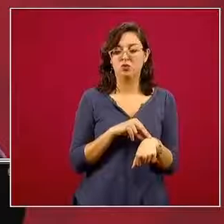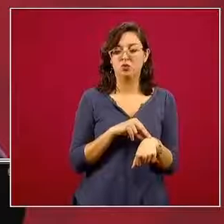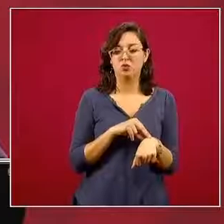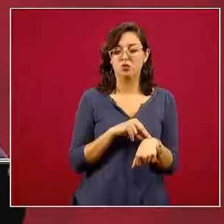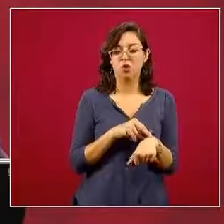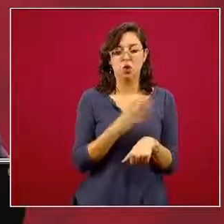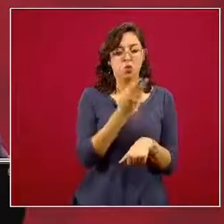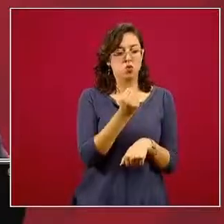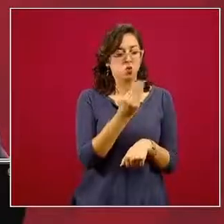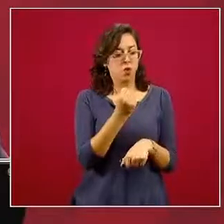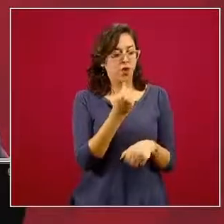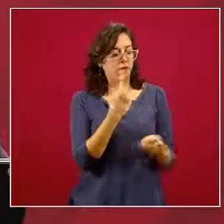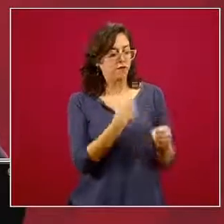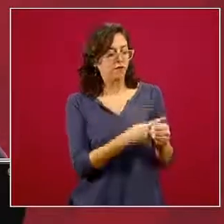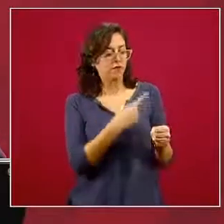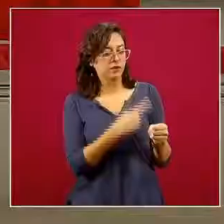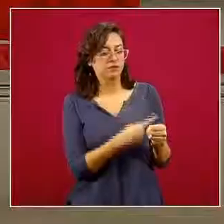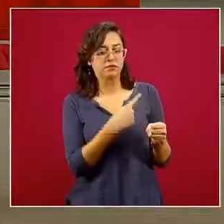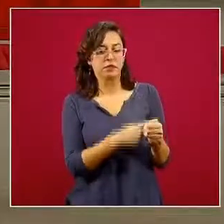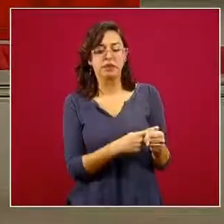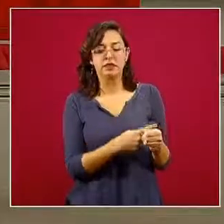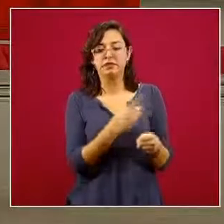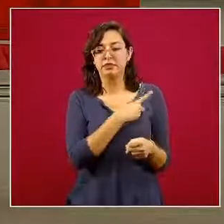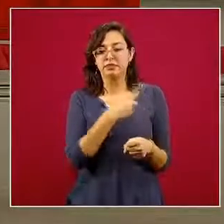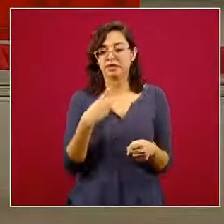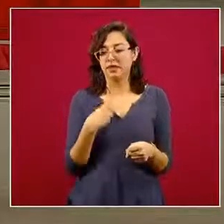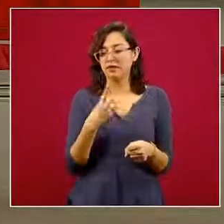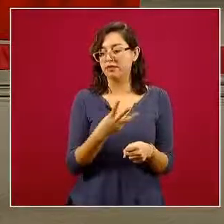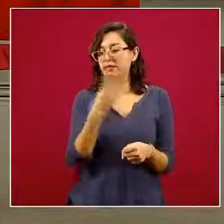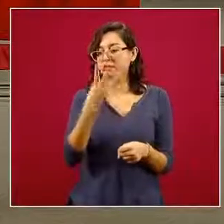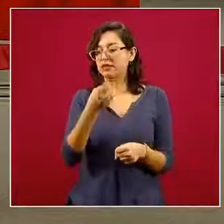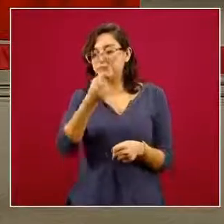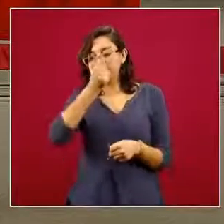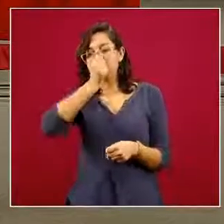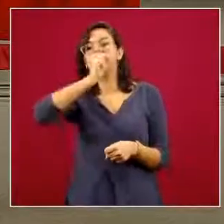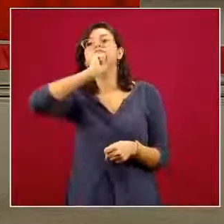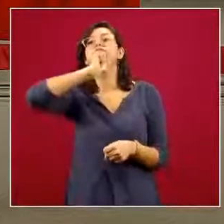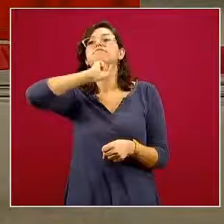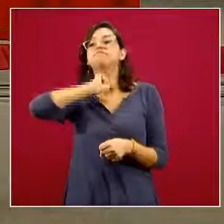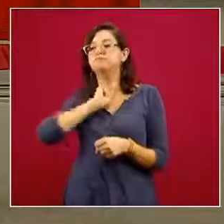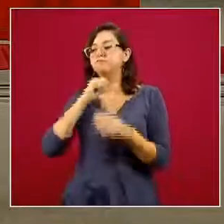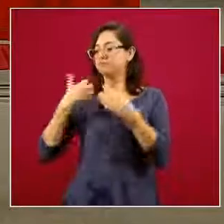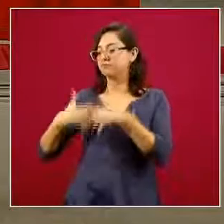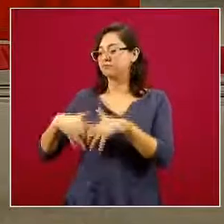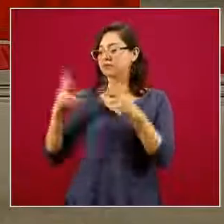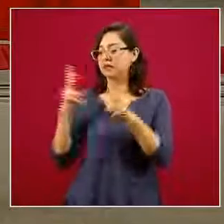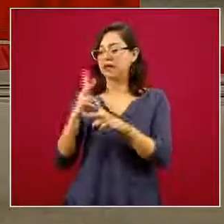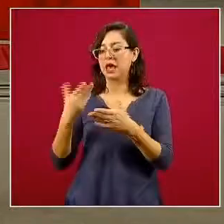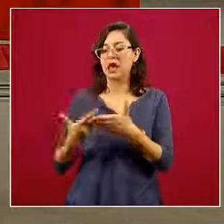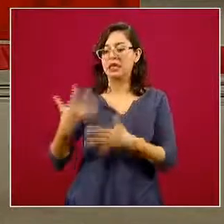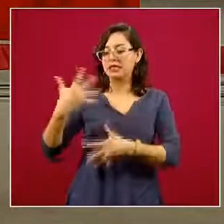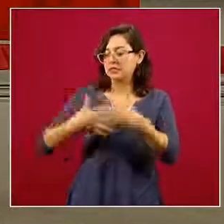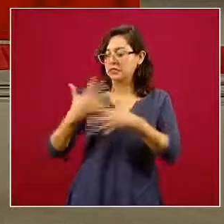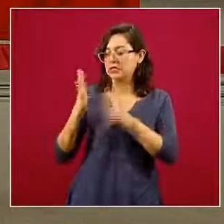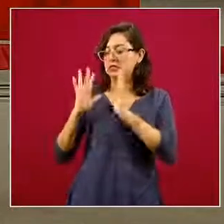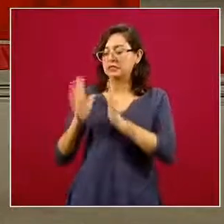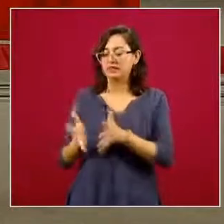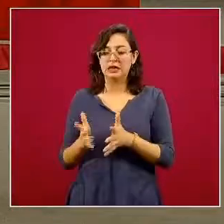hay 9 pacientes, hay que intubar a 3 más, 15 ya están previamente intubados,